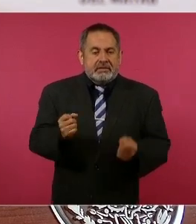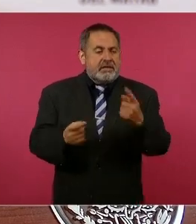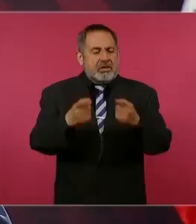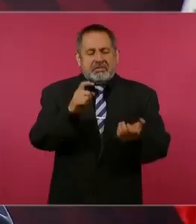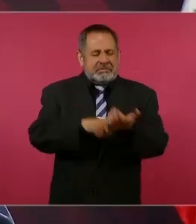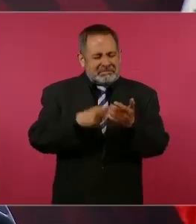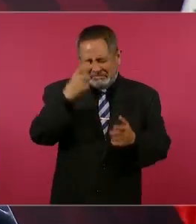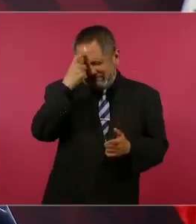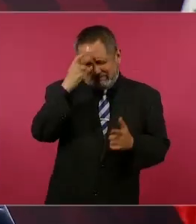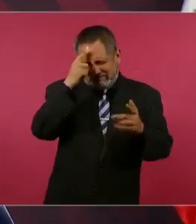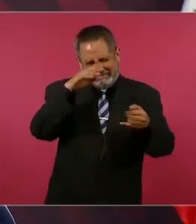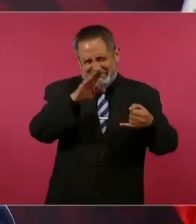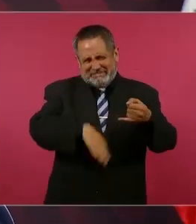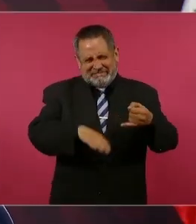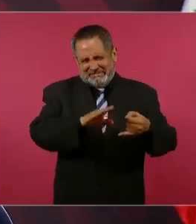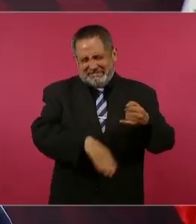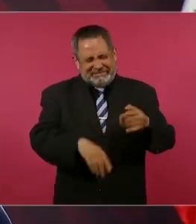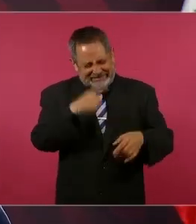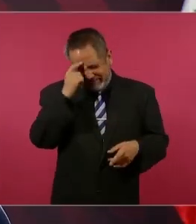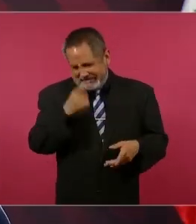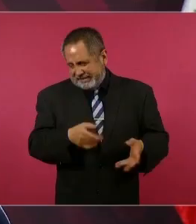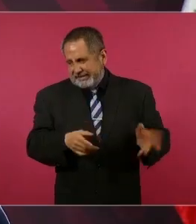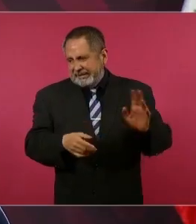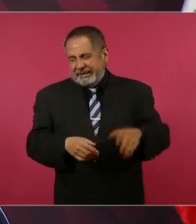primarios, muy obvios.